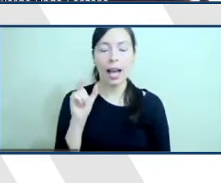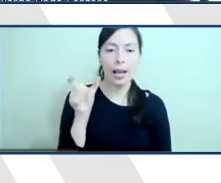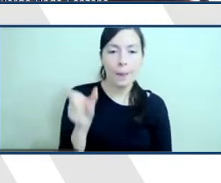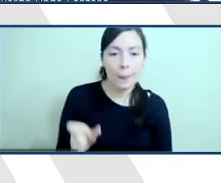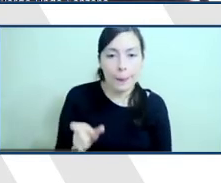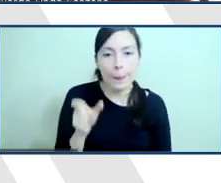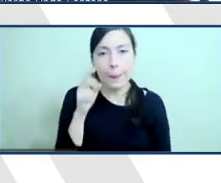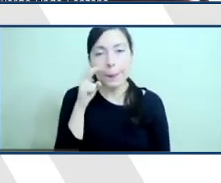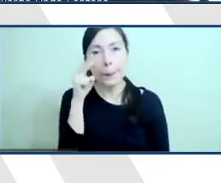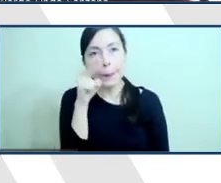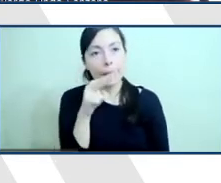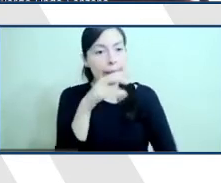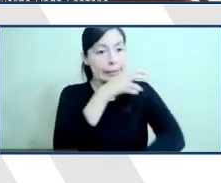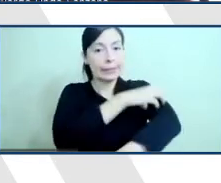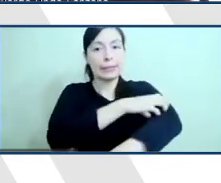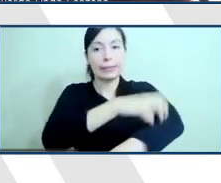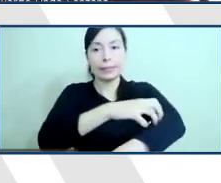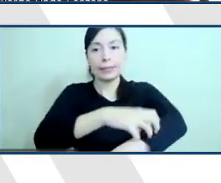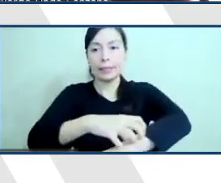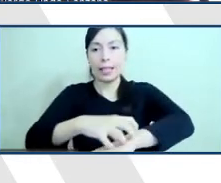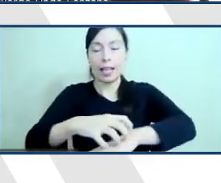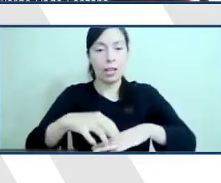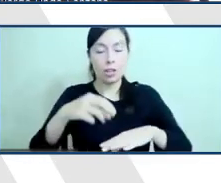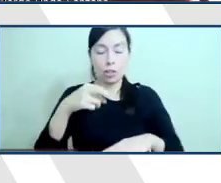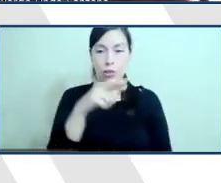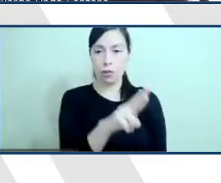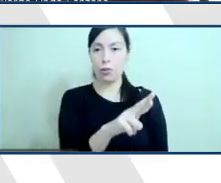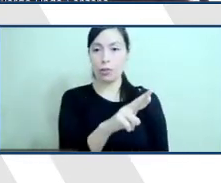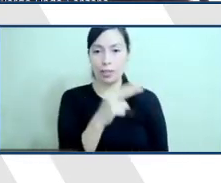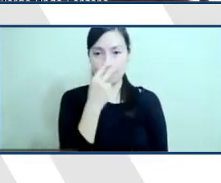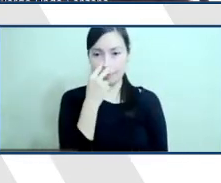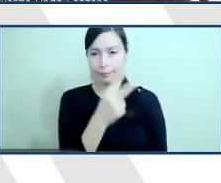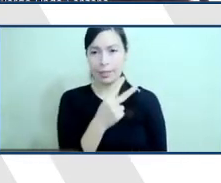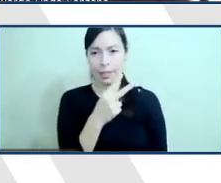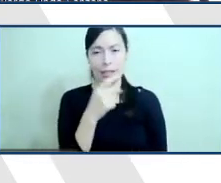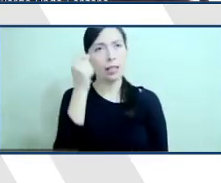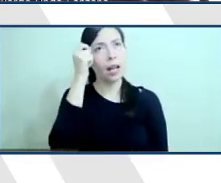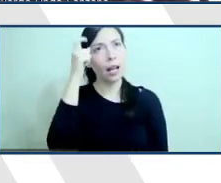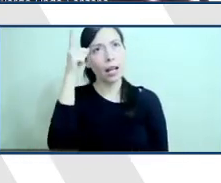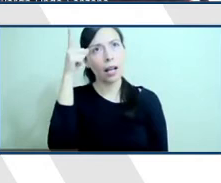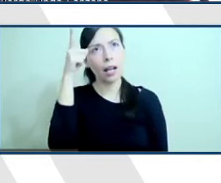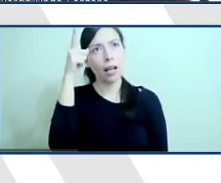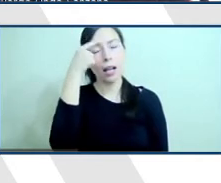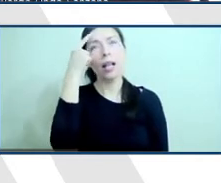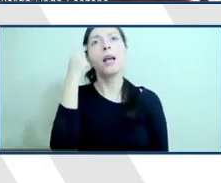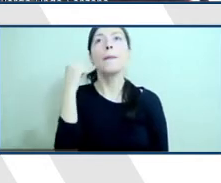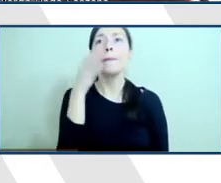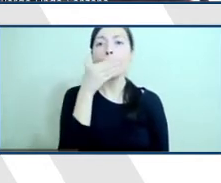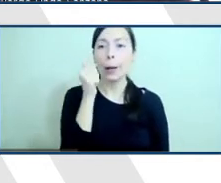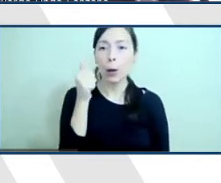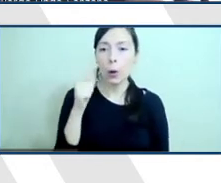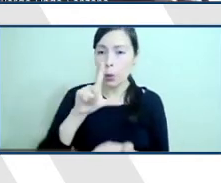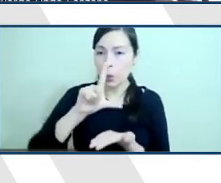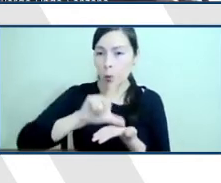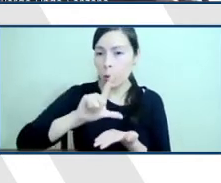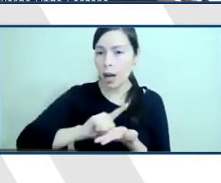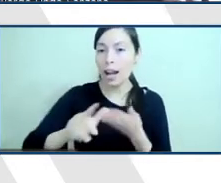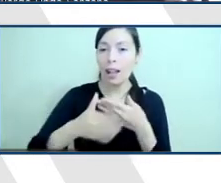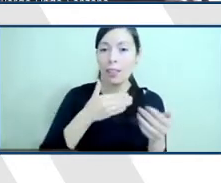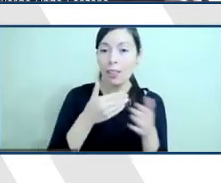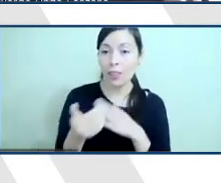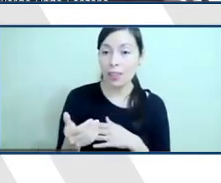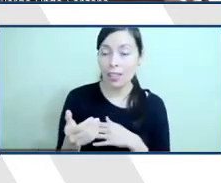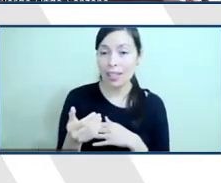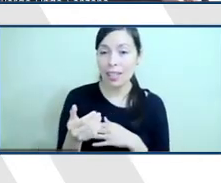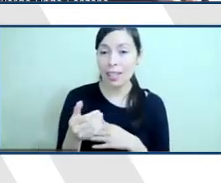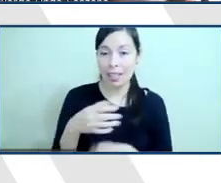la geografía de nuestro país, de Santiago hacia el norte, y llega a la conclusión de que uno de los mejores puntos, si es que no el mejor, está acá en la región